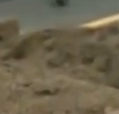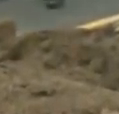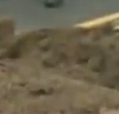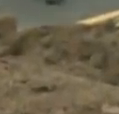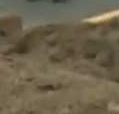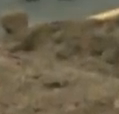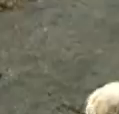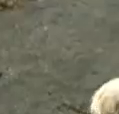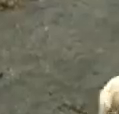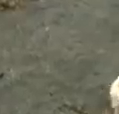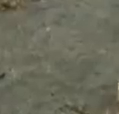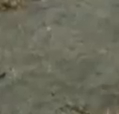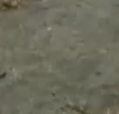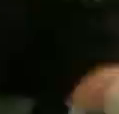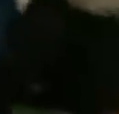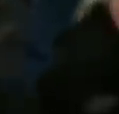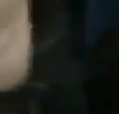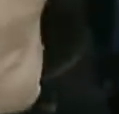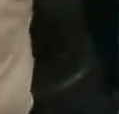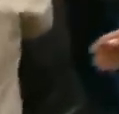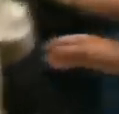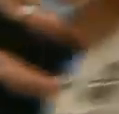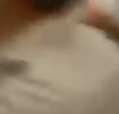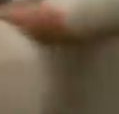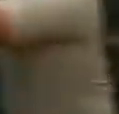Manifestantes cerraron estas.